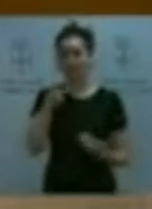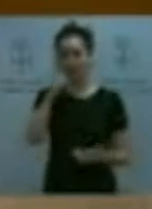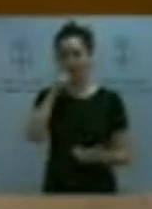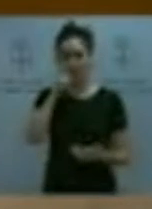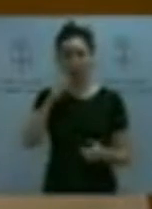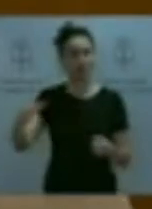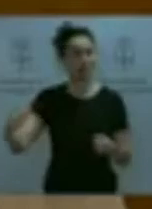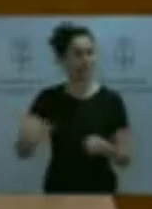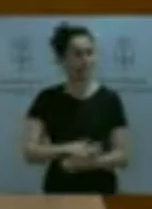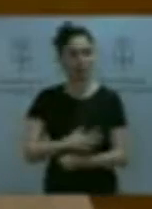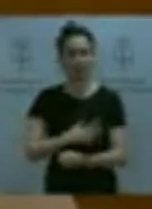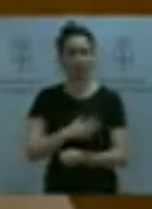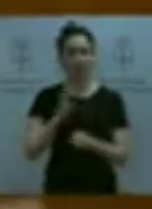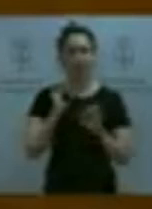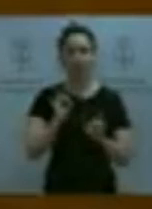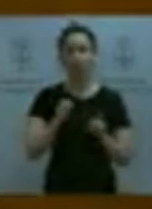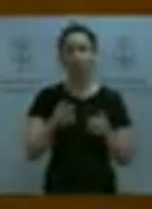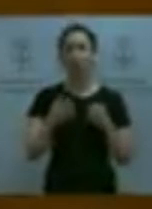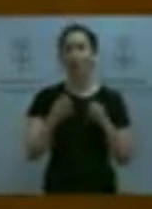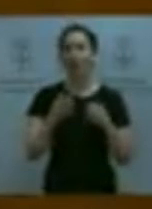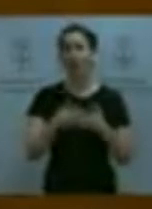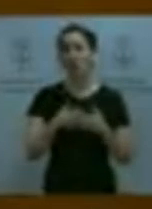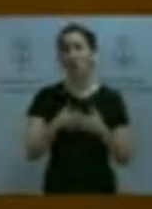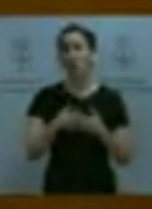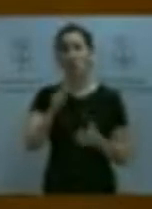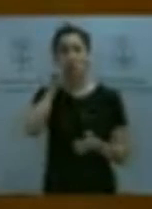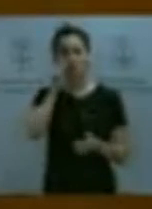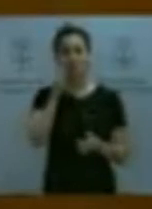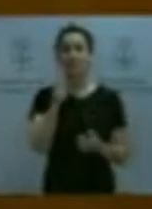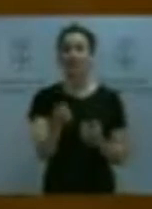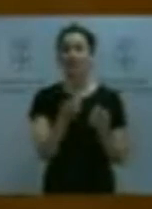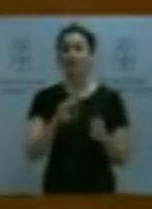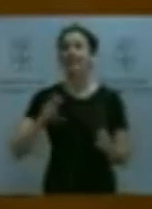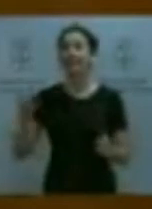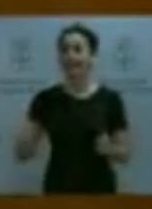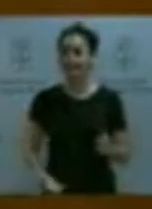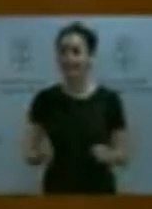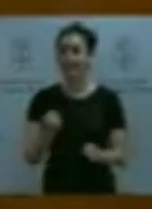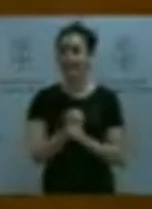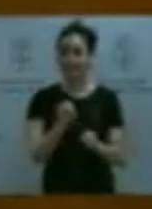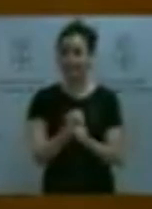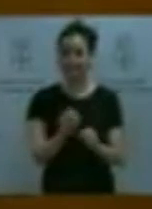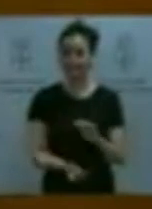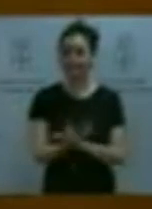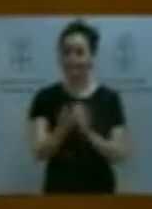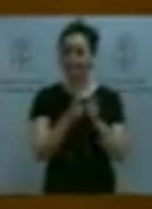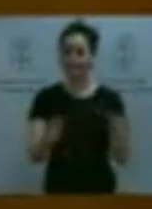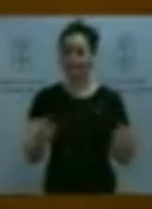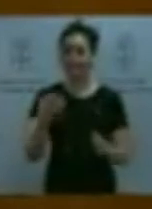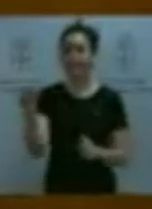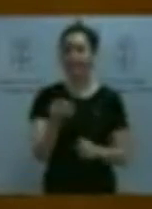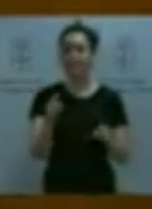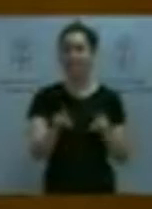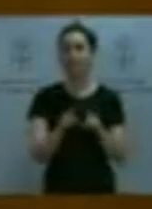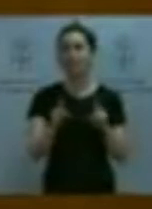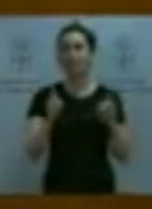queremos, crear con el turismo riqueza y empleo en Asturias. Mire, el primero es los ingresos por habitación disponible. La media de España